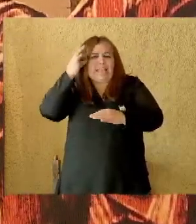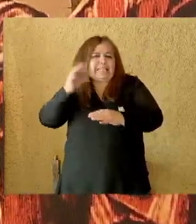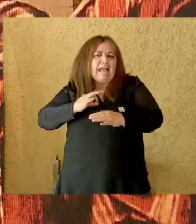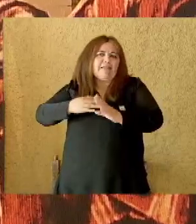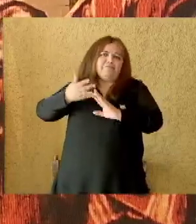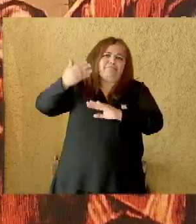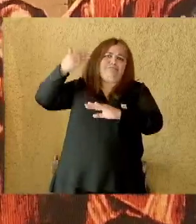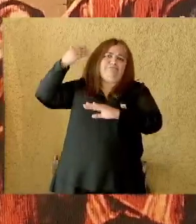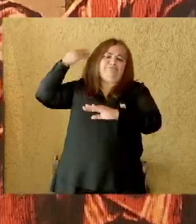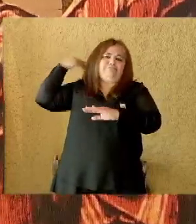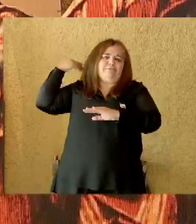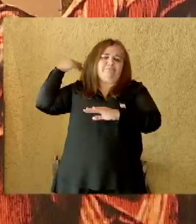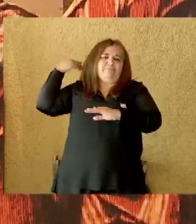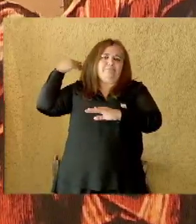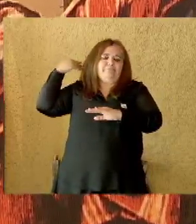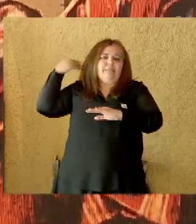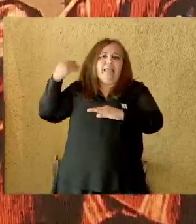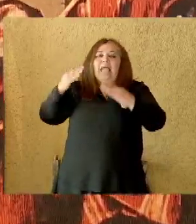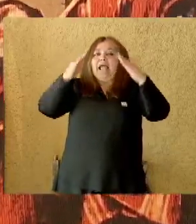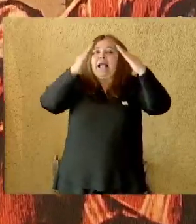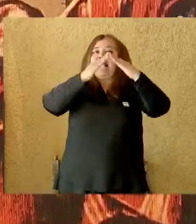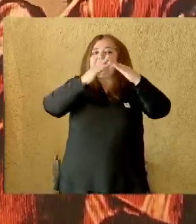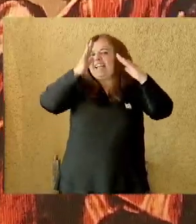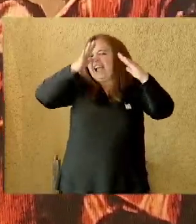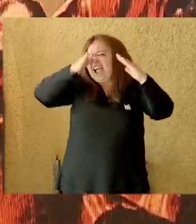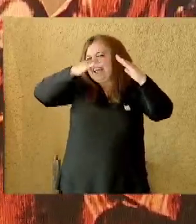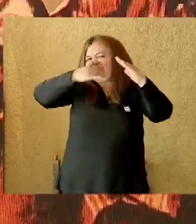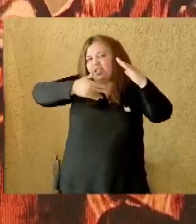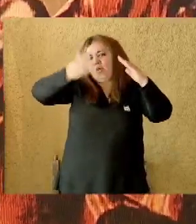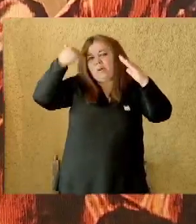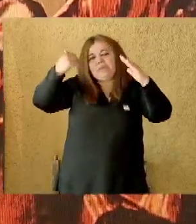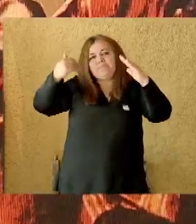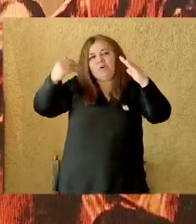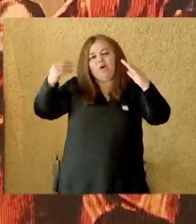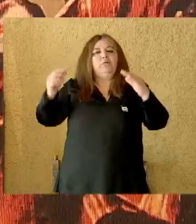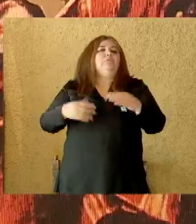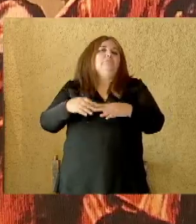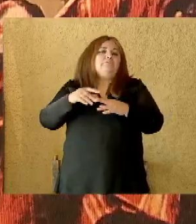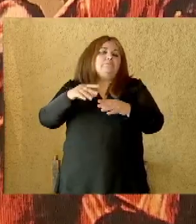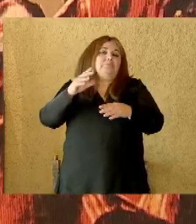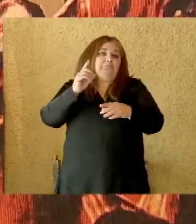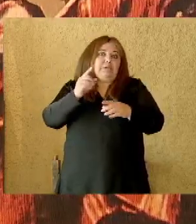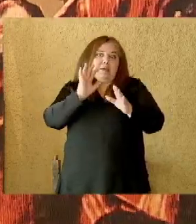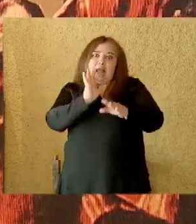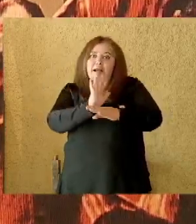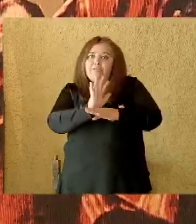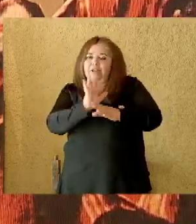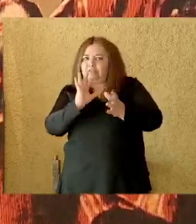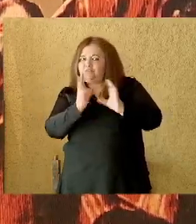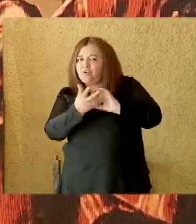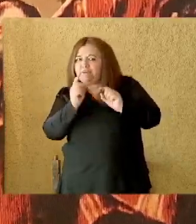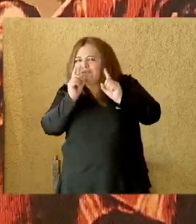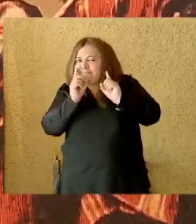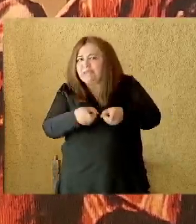es la fachada de una típica casa colonial, ¿sí? Así lucía en aquel momento. Incluso también